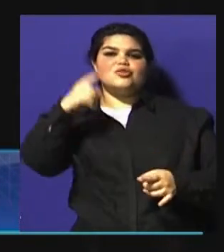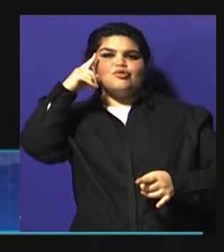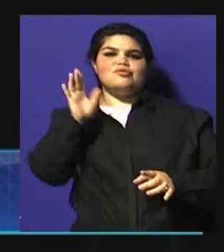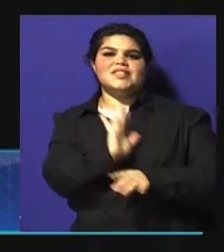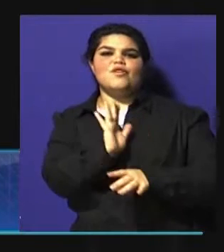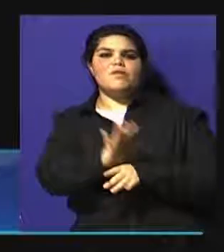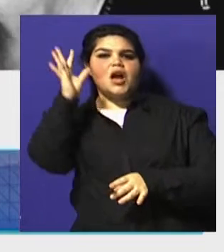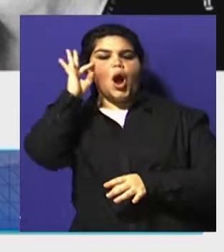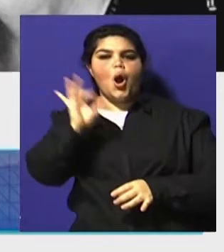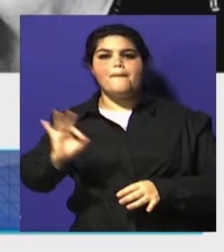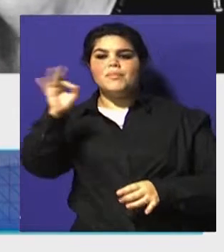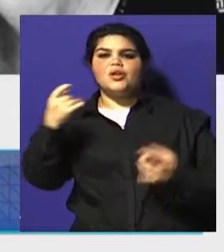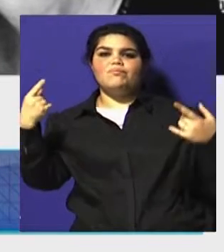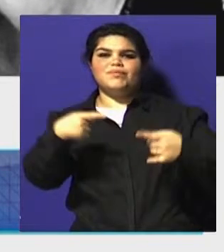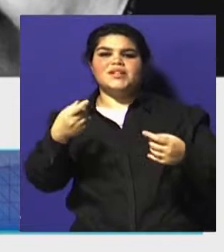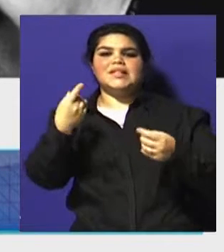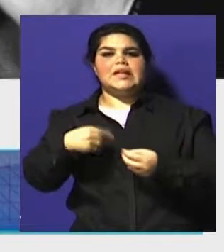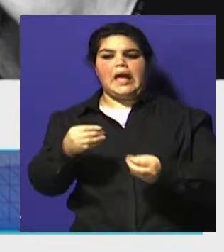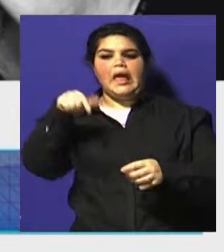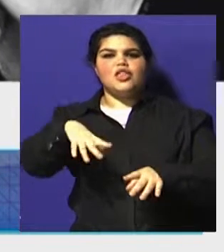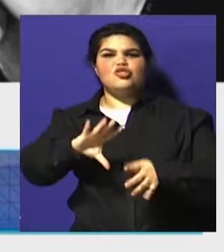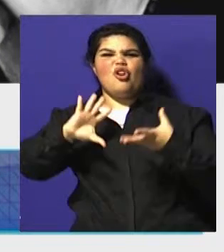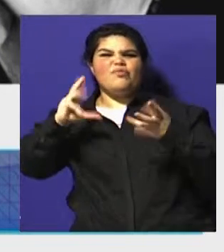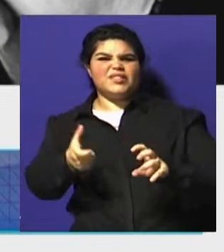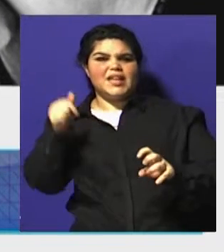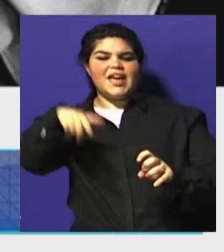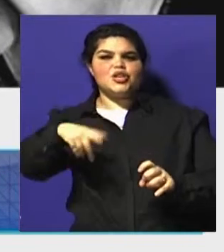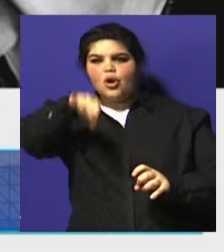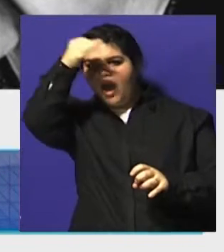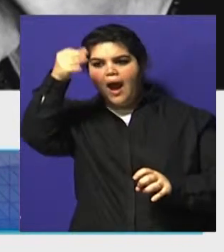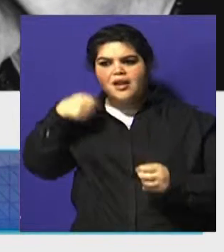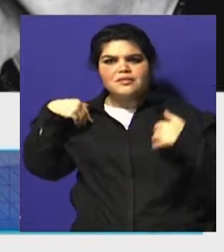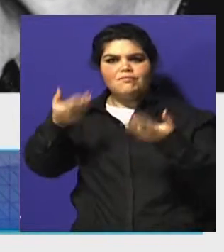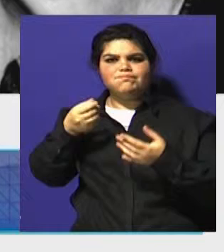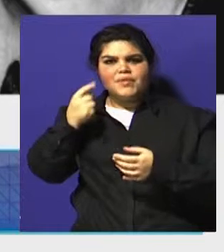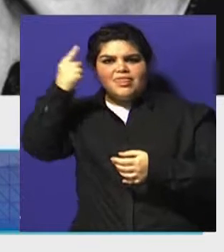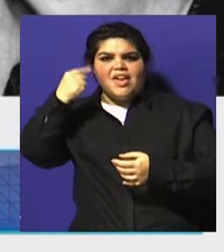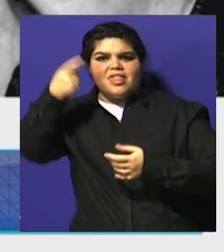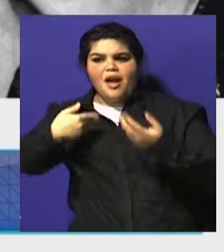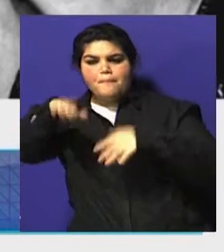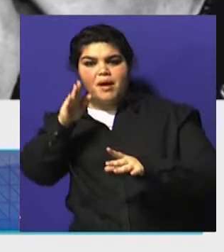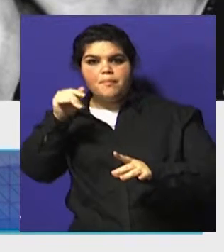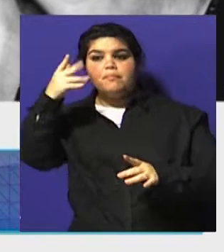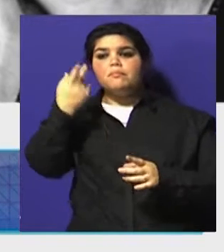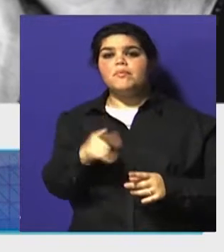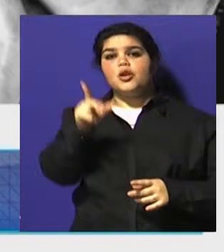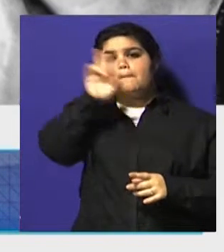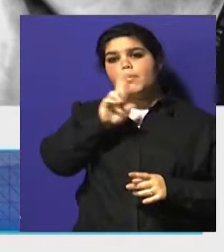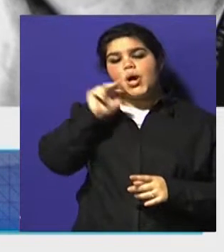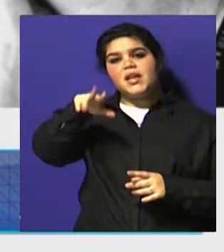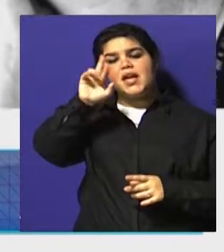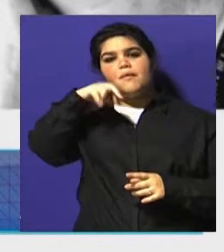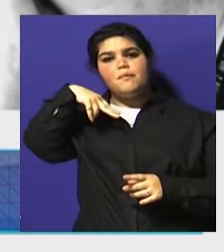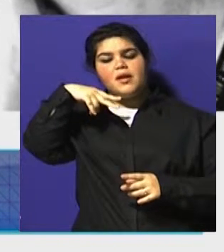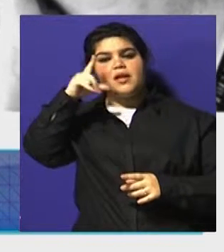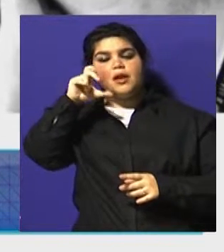que mejor favorecen a la creatividad en cuanto al arte. Pero volviendo a Vilma, entonces ella milita esta ley del teatro, ha luchado